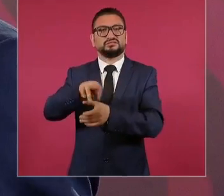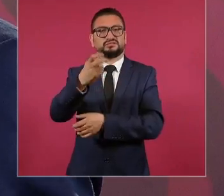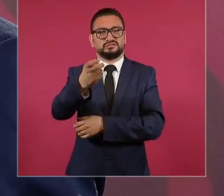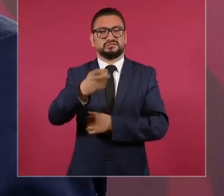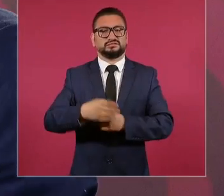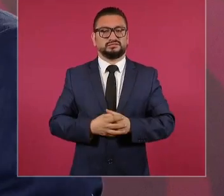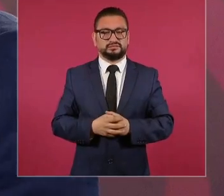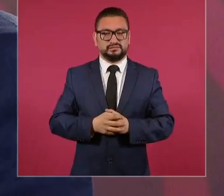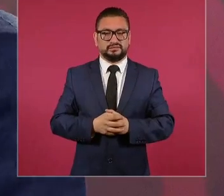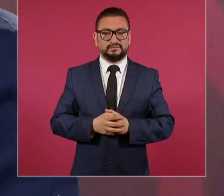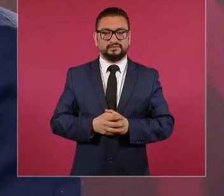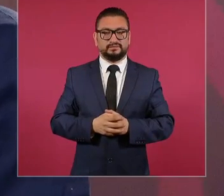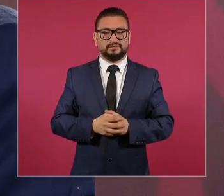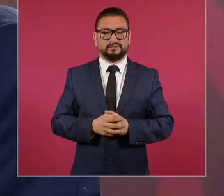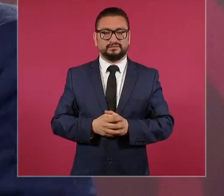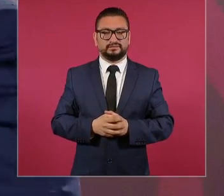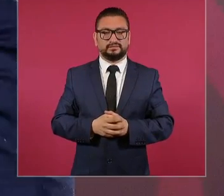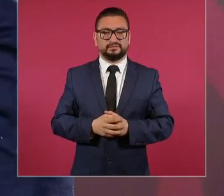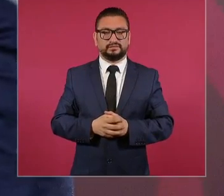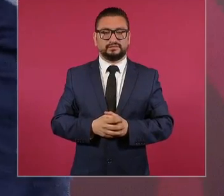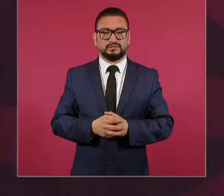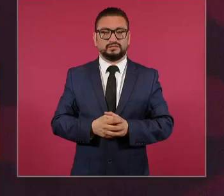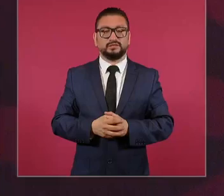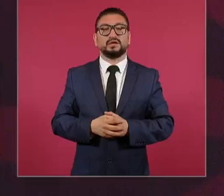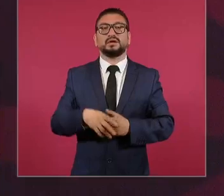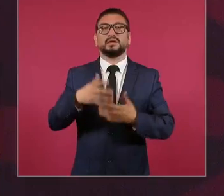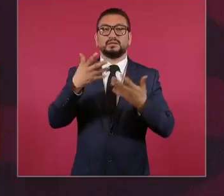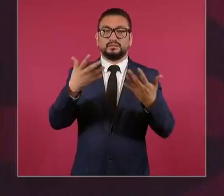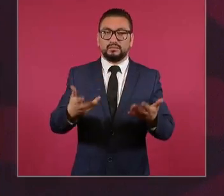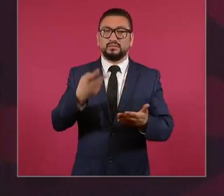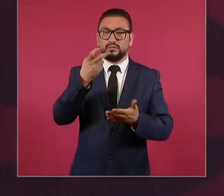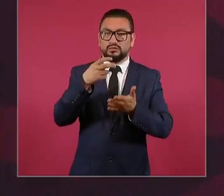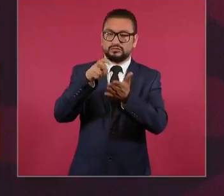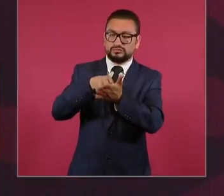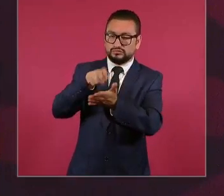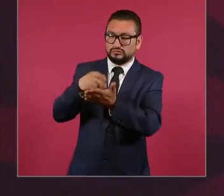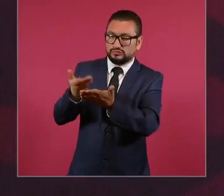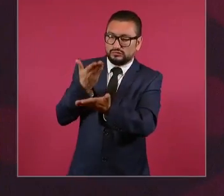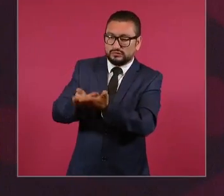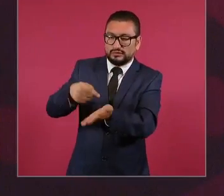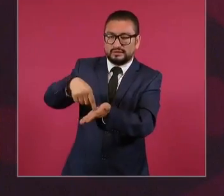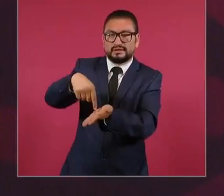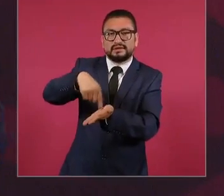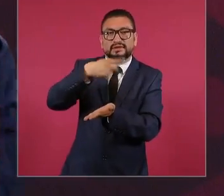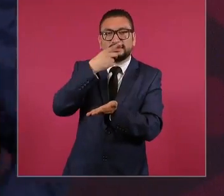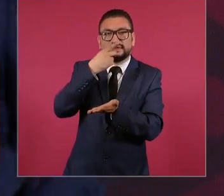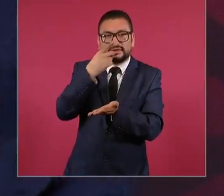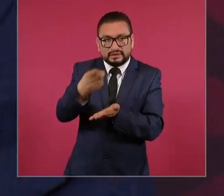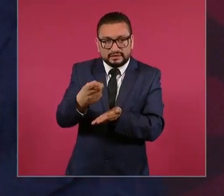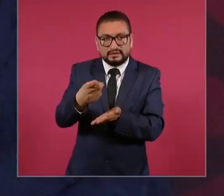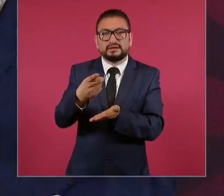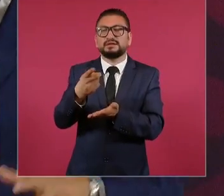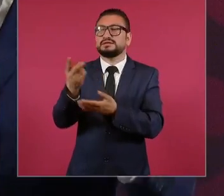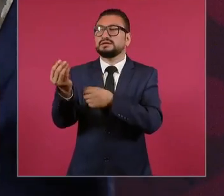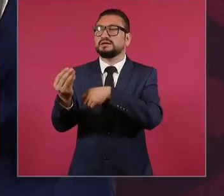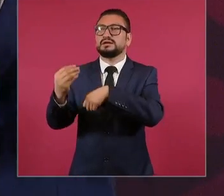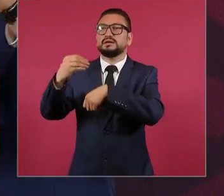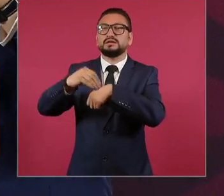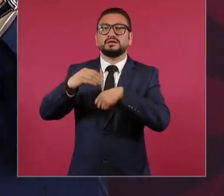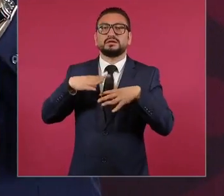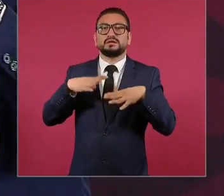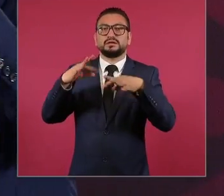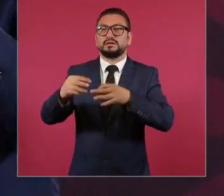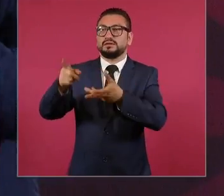Y luego la reforma también propone crear un tribunal al